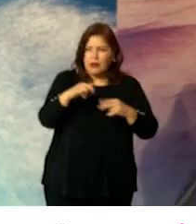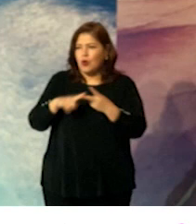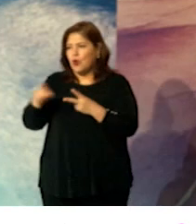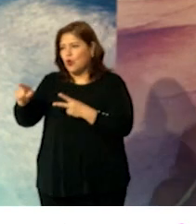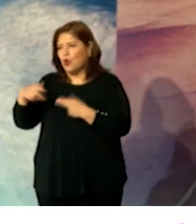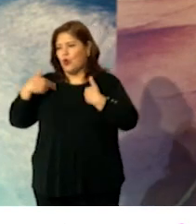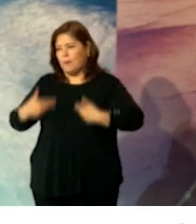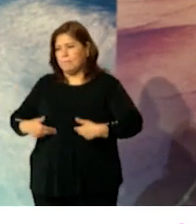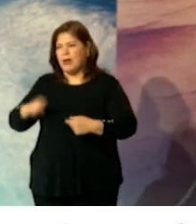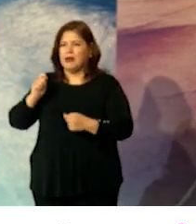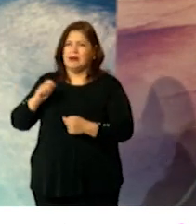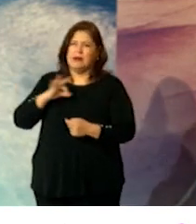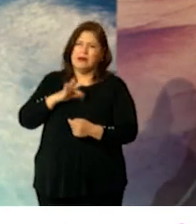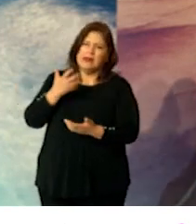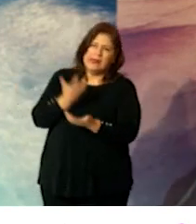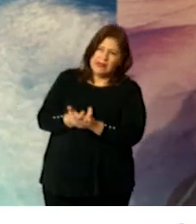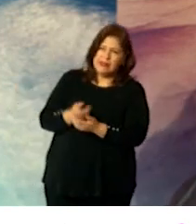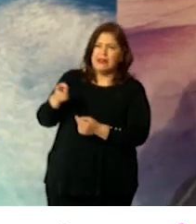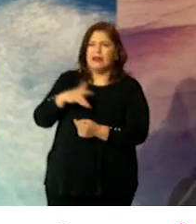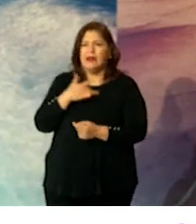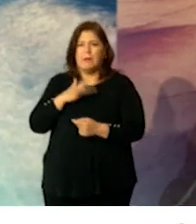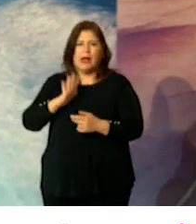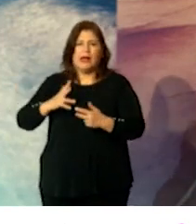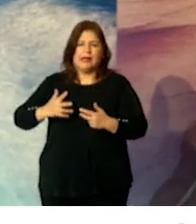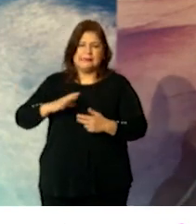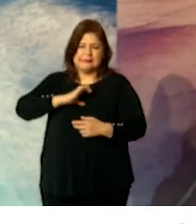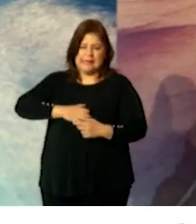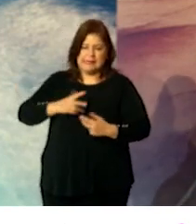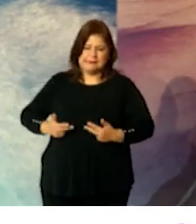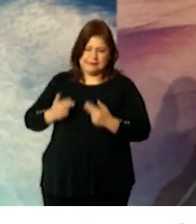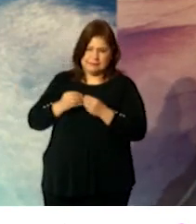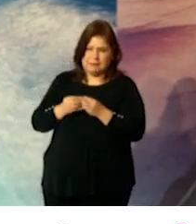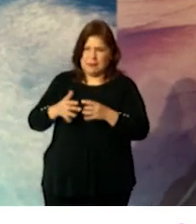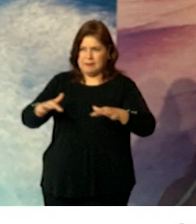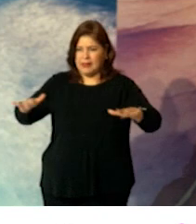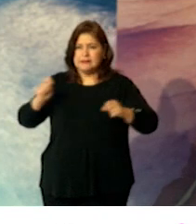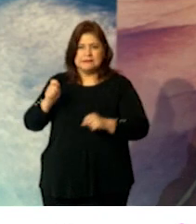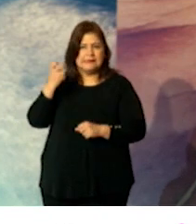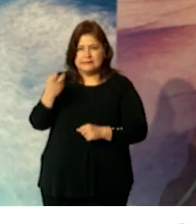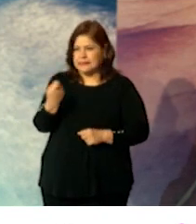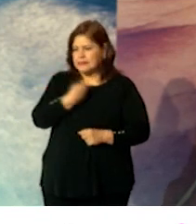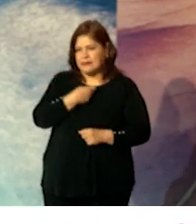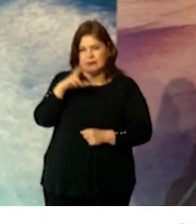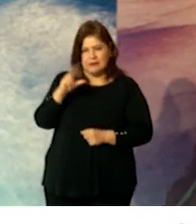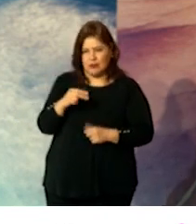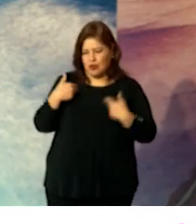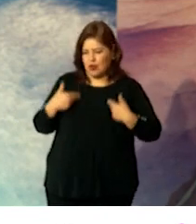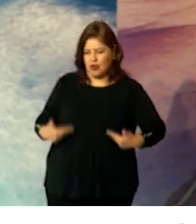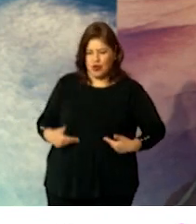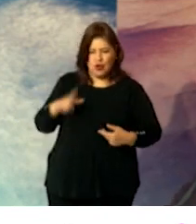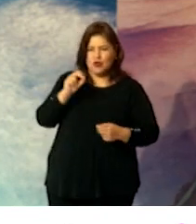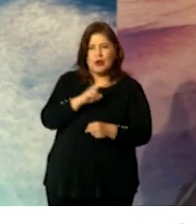humano como el parásito, el cáncer, y creo que esa identidad está bastante incorrecta. El ser humano no es extractivo